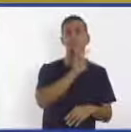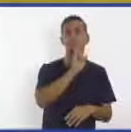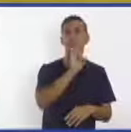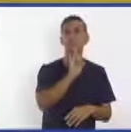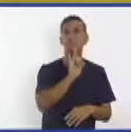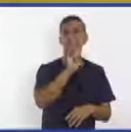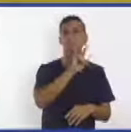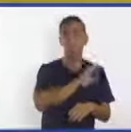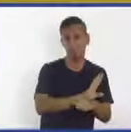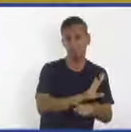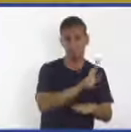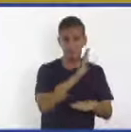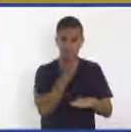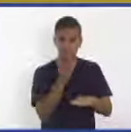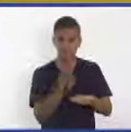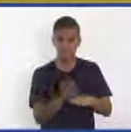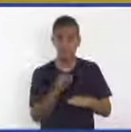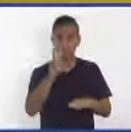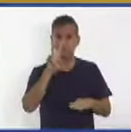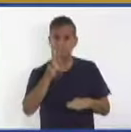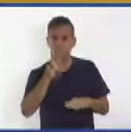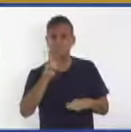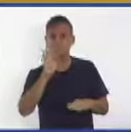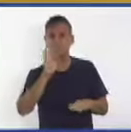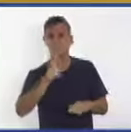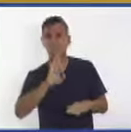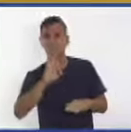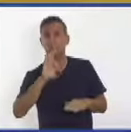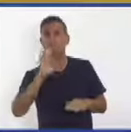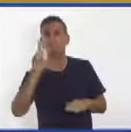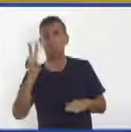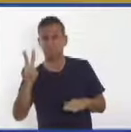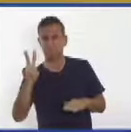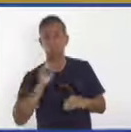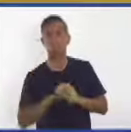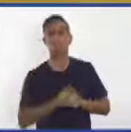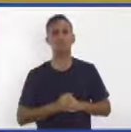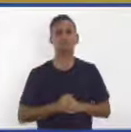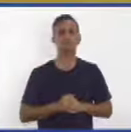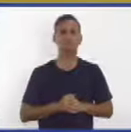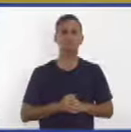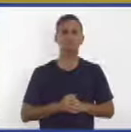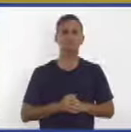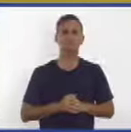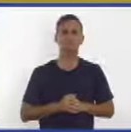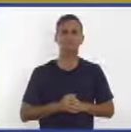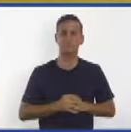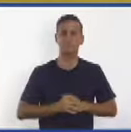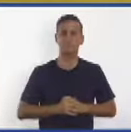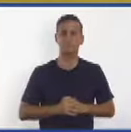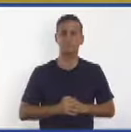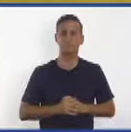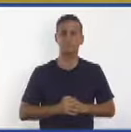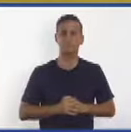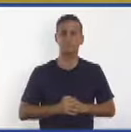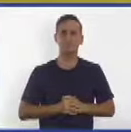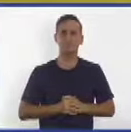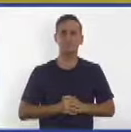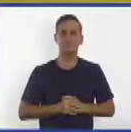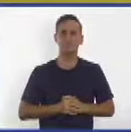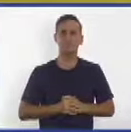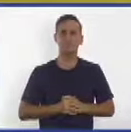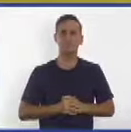actividades que están desde las páginas 279 a las páginas 282 o